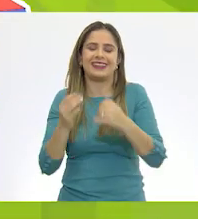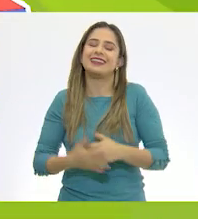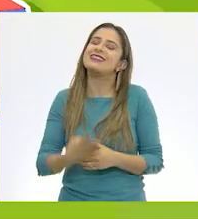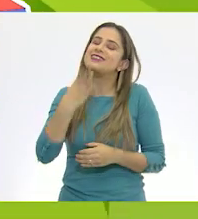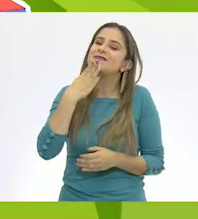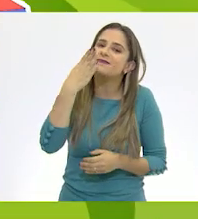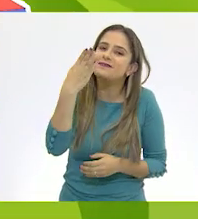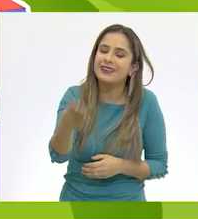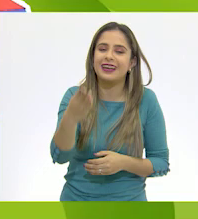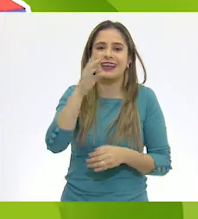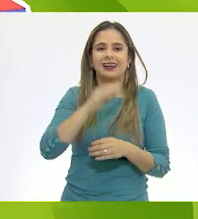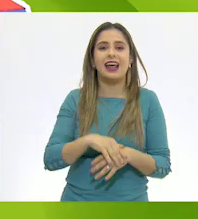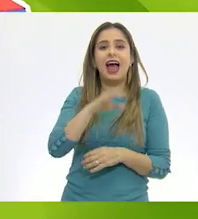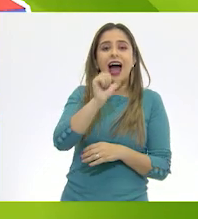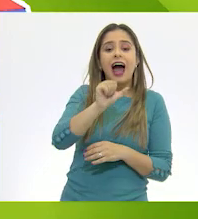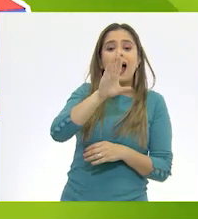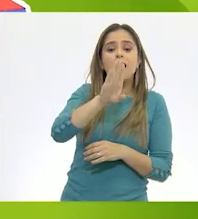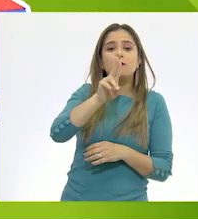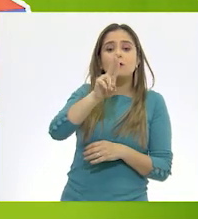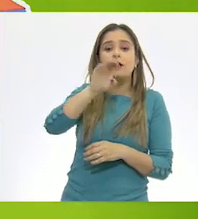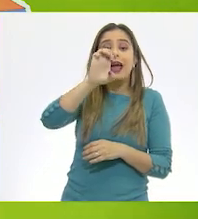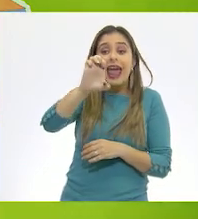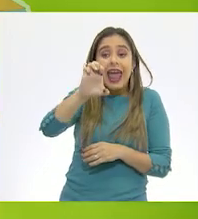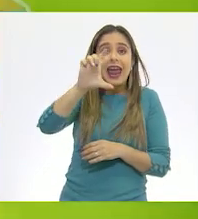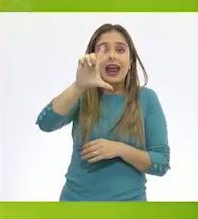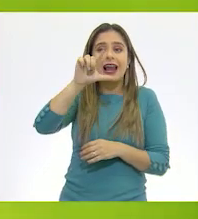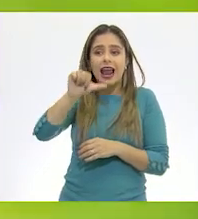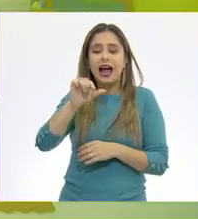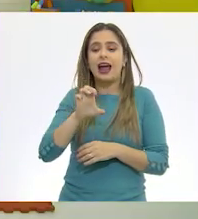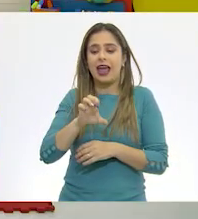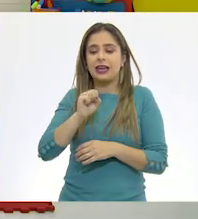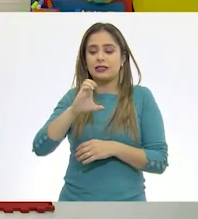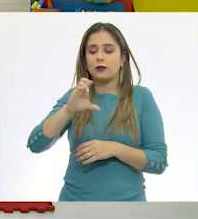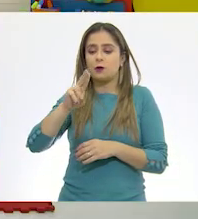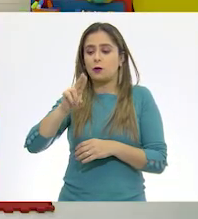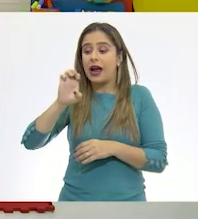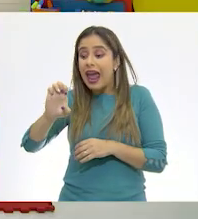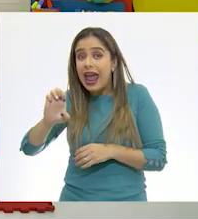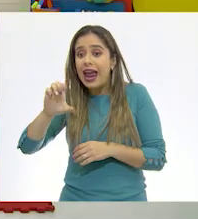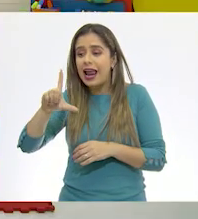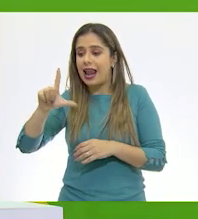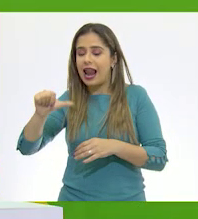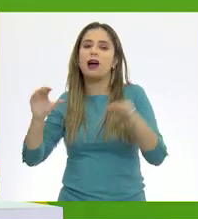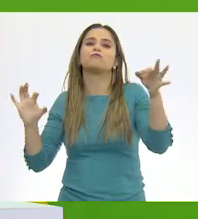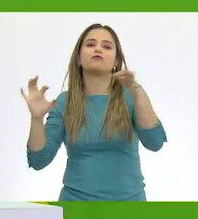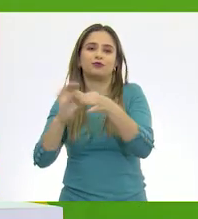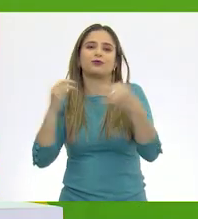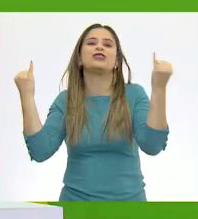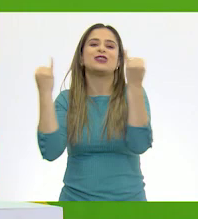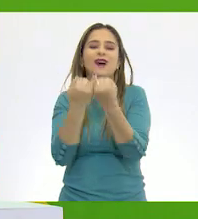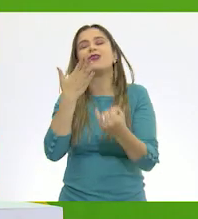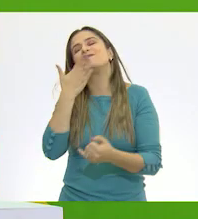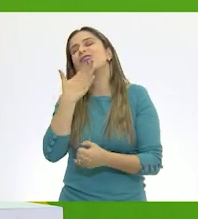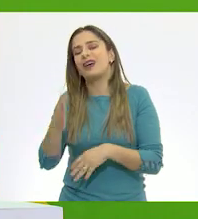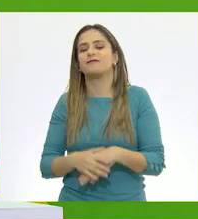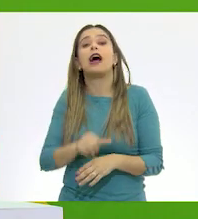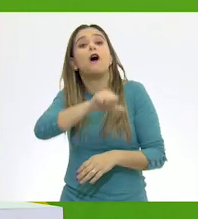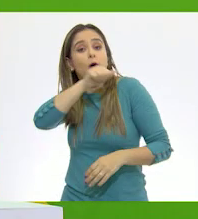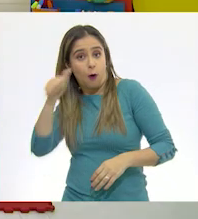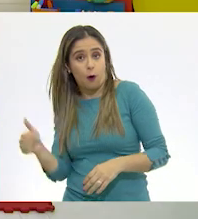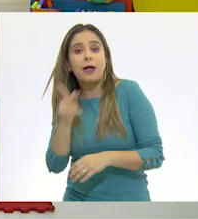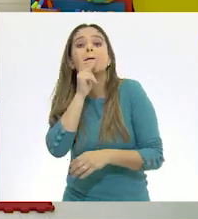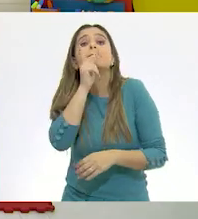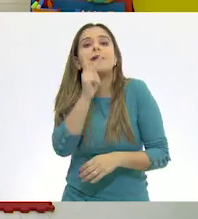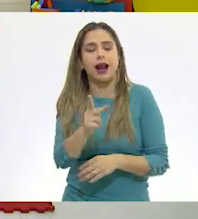¡Bien! Rima con escuela. ¡Escuela! ¡Otra! Muy bien, otra. Vamos a elegir otra. Y vamos a elegir